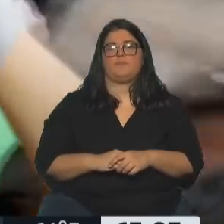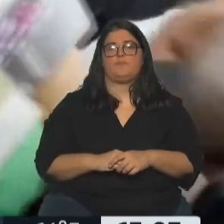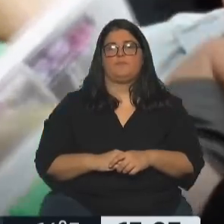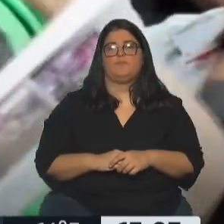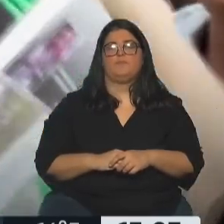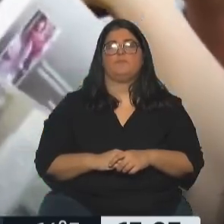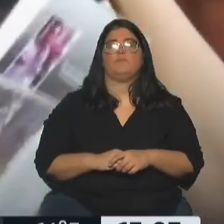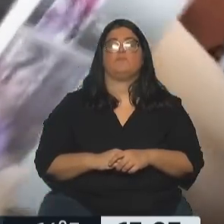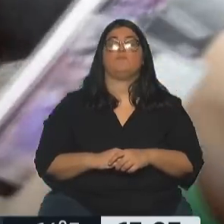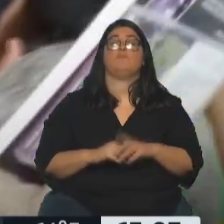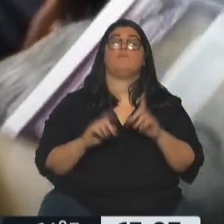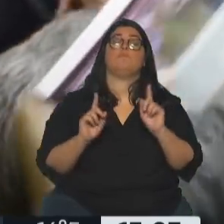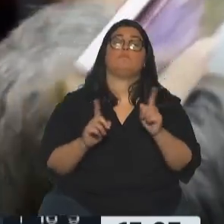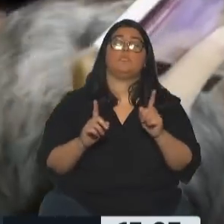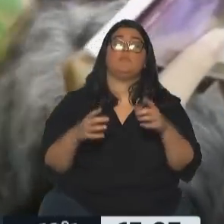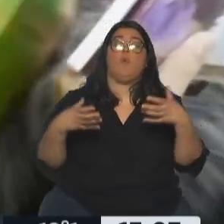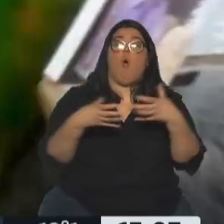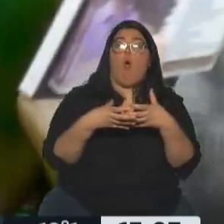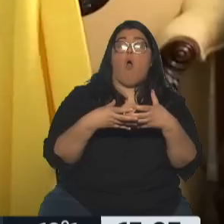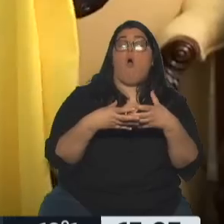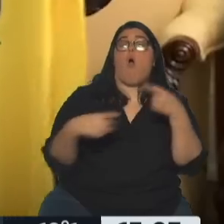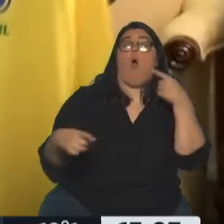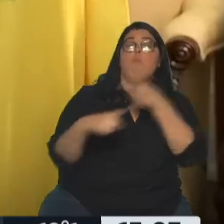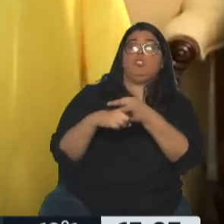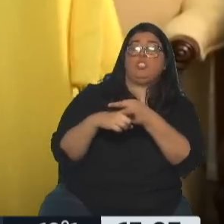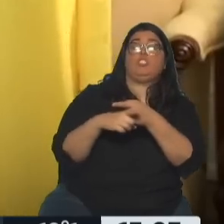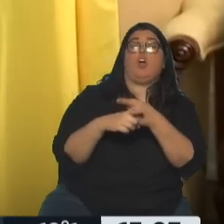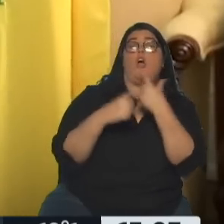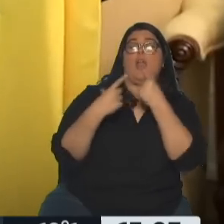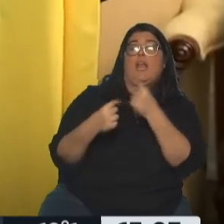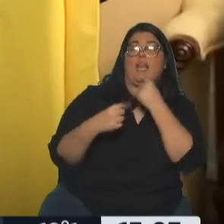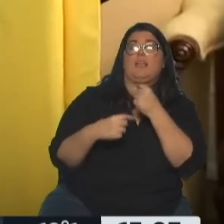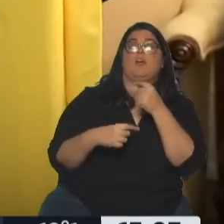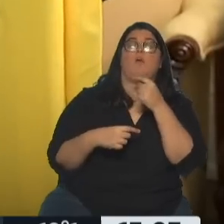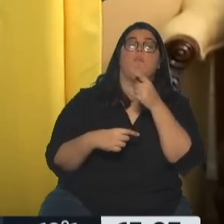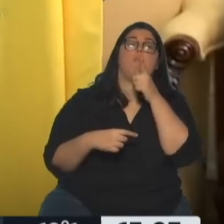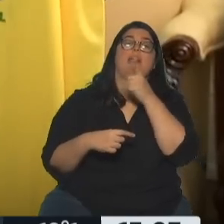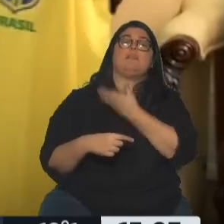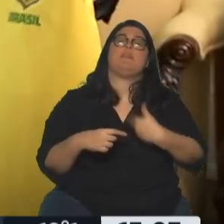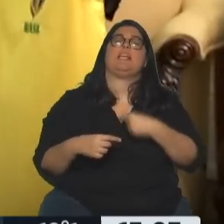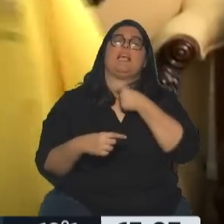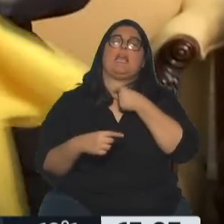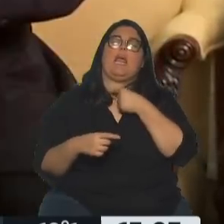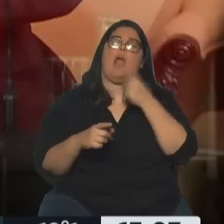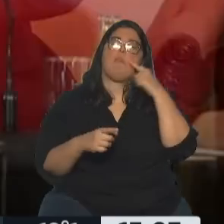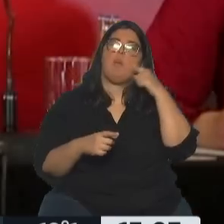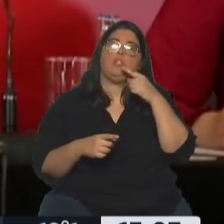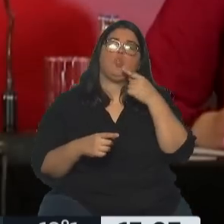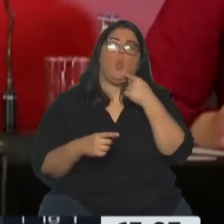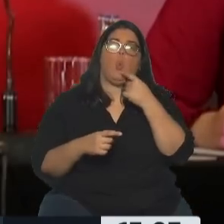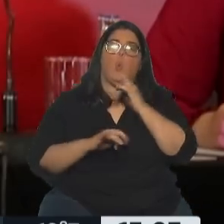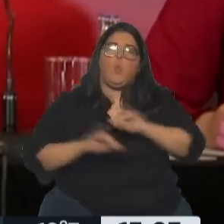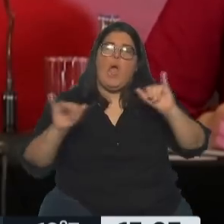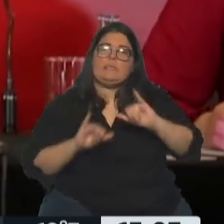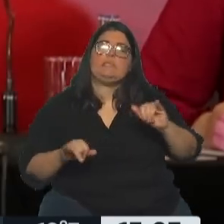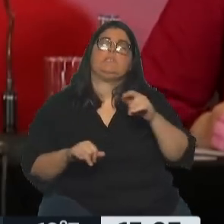La oposición y sus críticos sospechan que el presidente busca sembrar dudas al estilo Donald Trump en Estados Unidos para